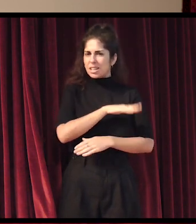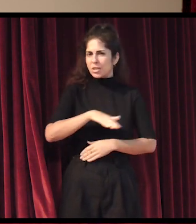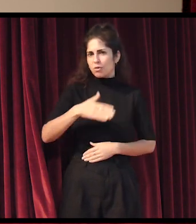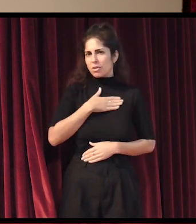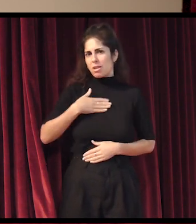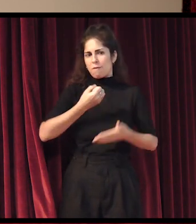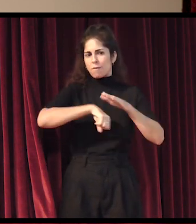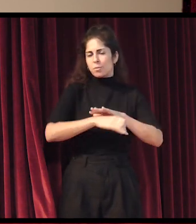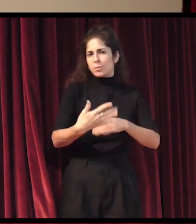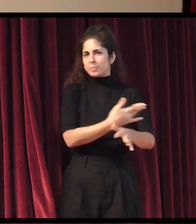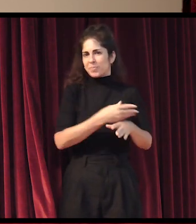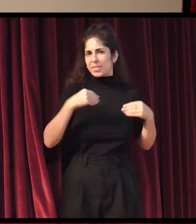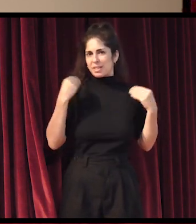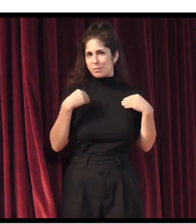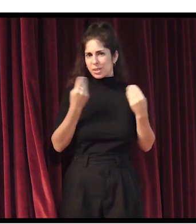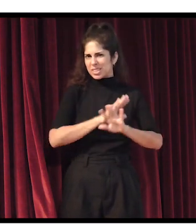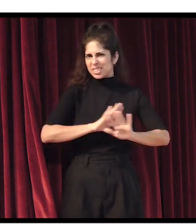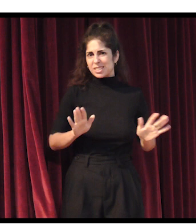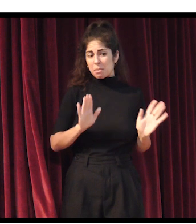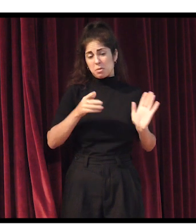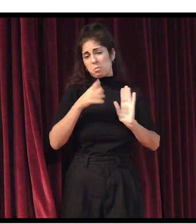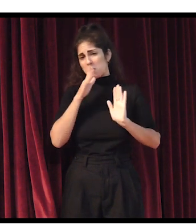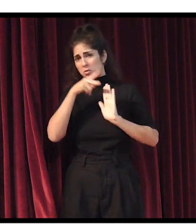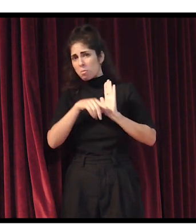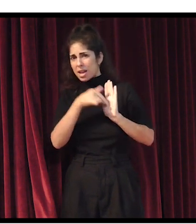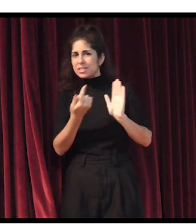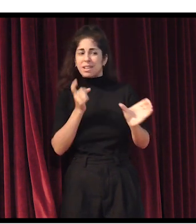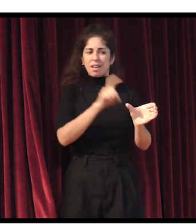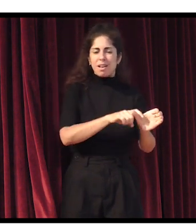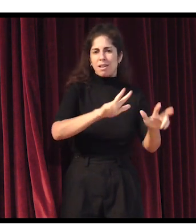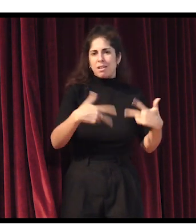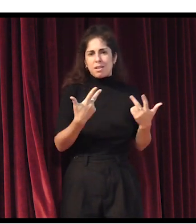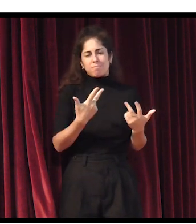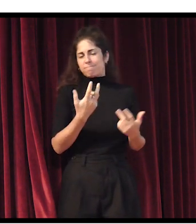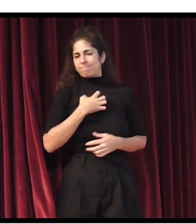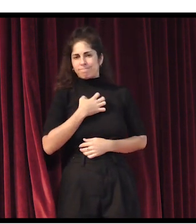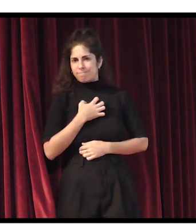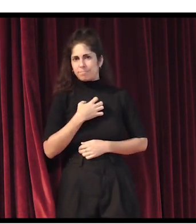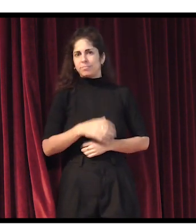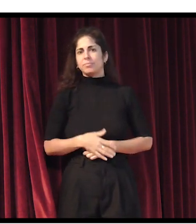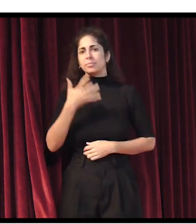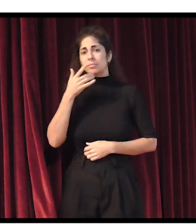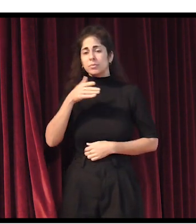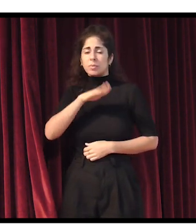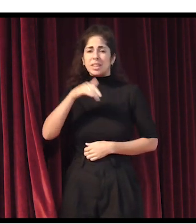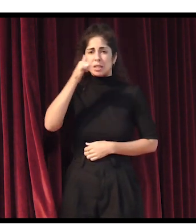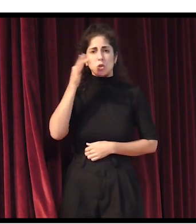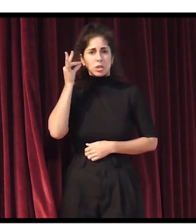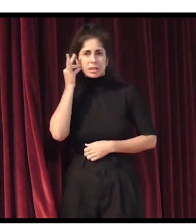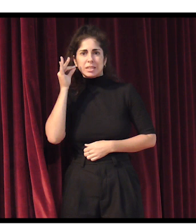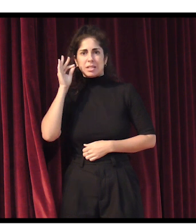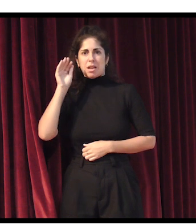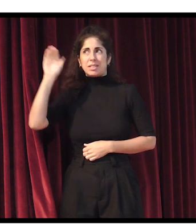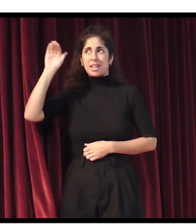competir en las ligas oficiales. Ser un niño, niña o adolescente de origen extranjero y competir en las ligas de